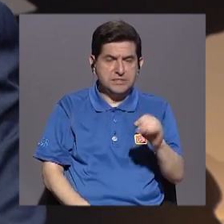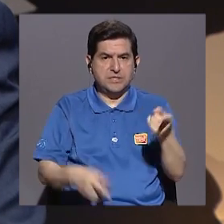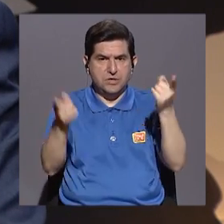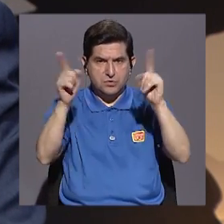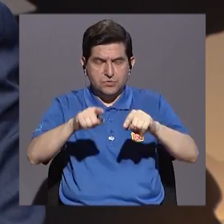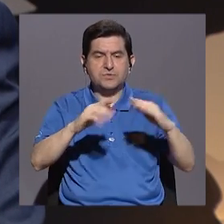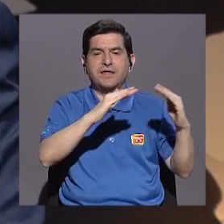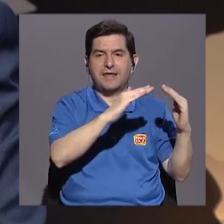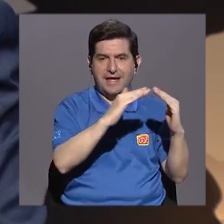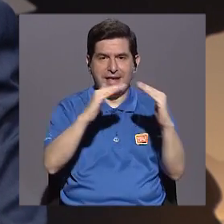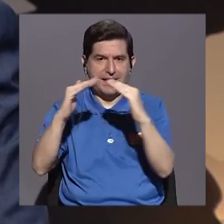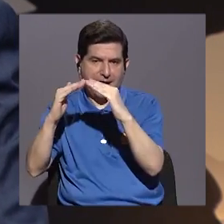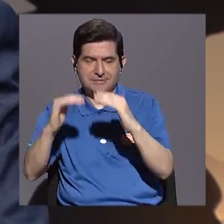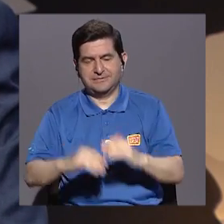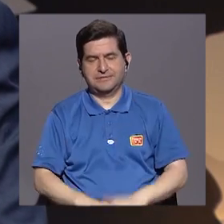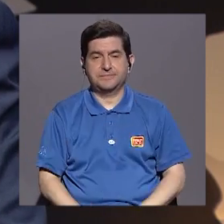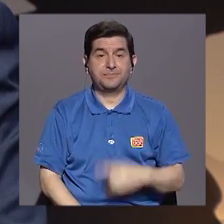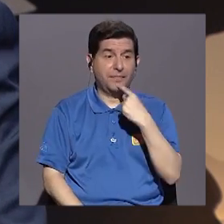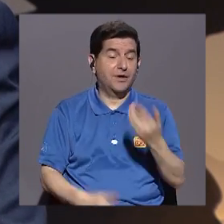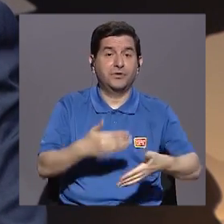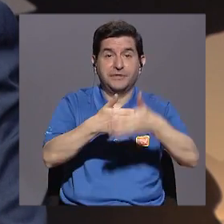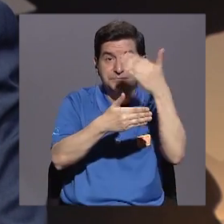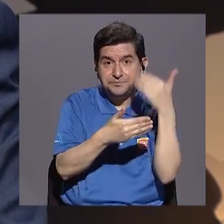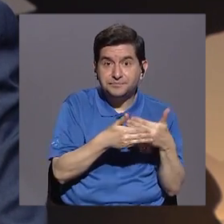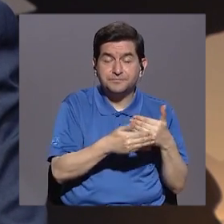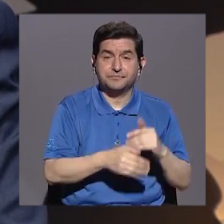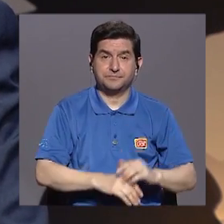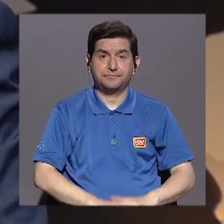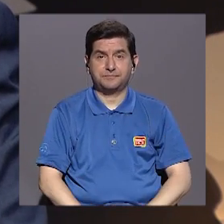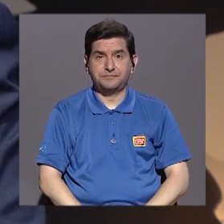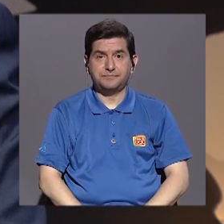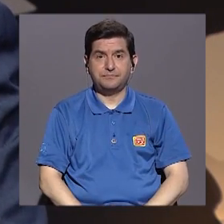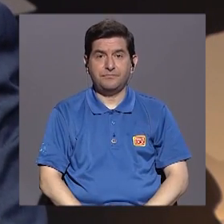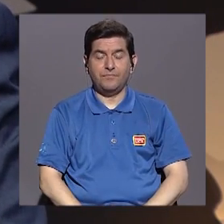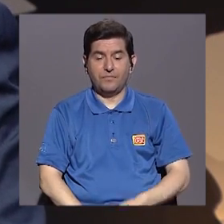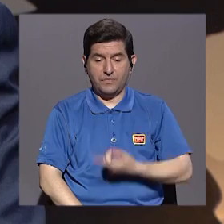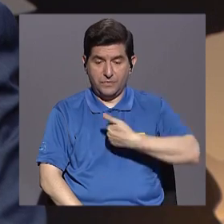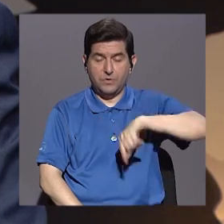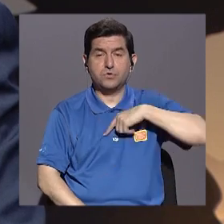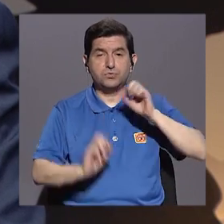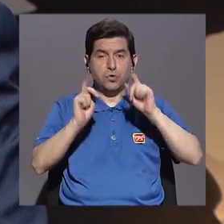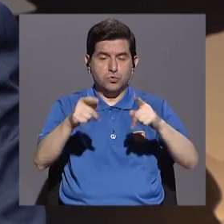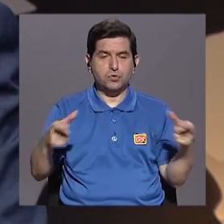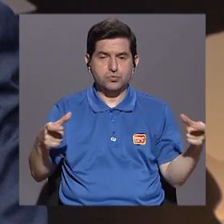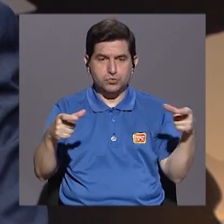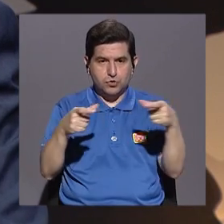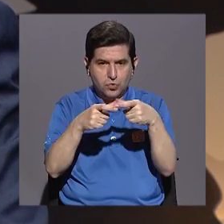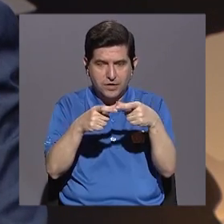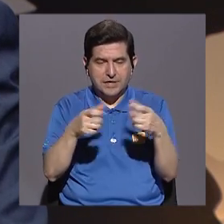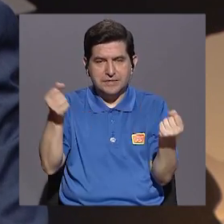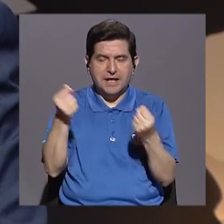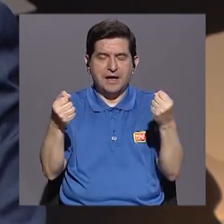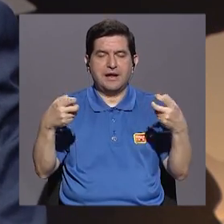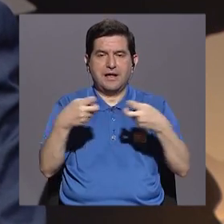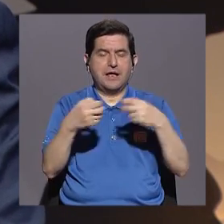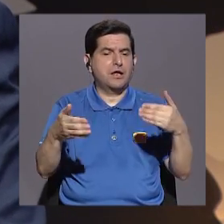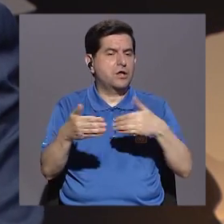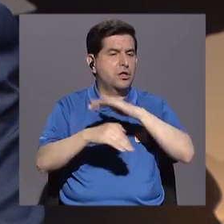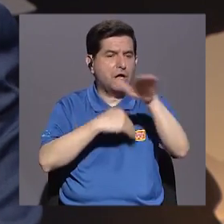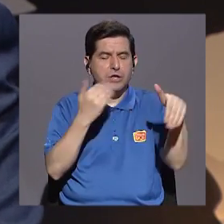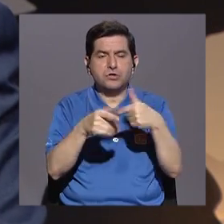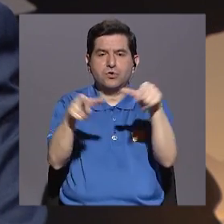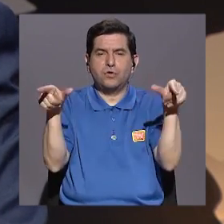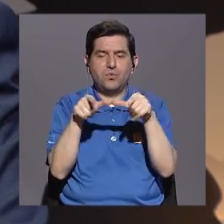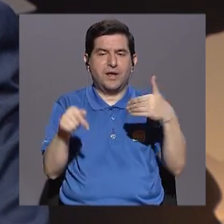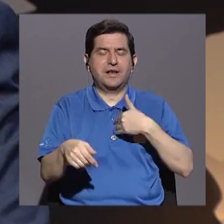ocurren en las casas eso lo que mencionaba anteriormente que tenemos la oportunidad de conectar el vehículo eléctrico en cualquier punto donde